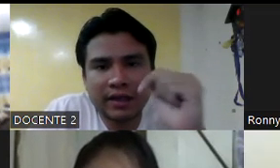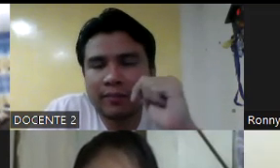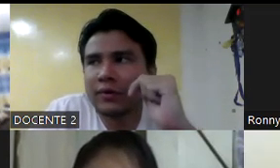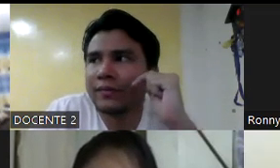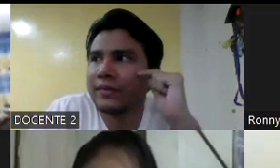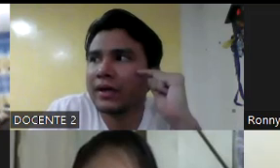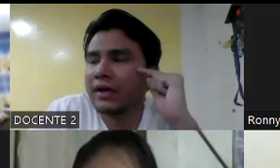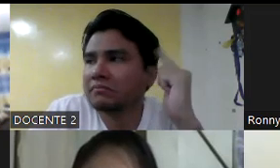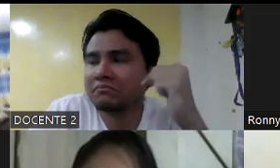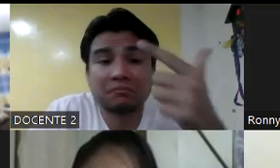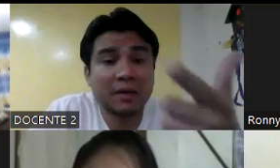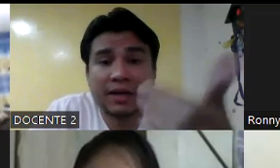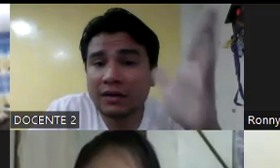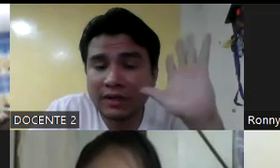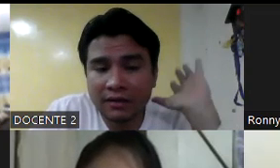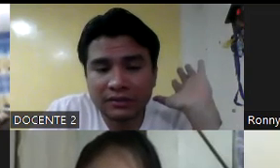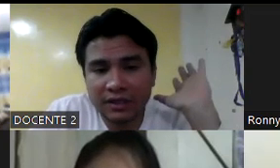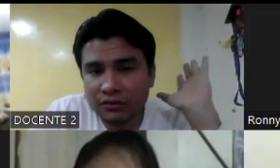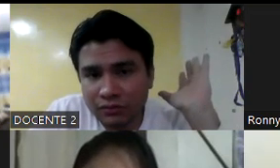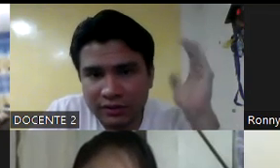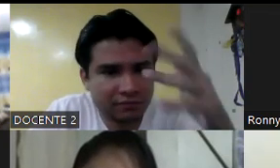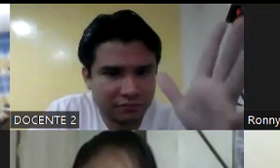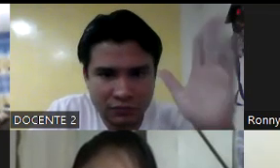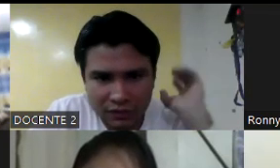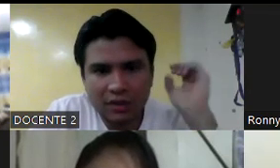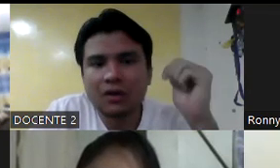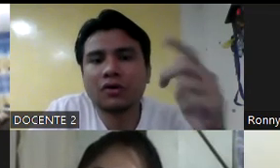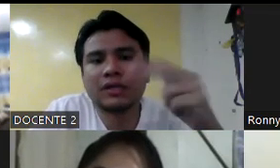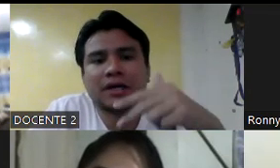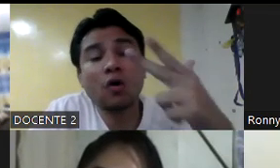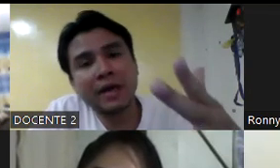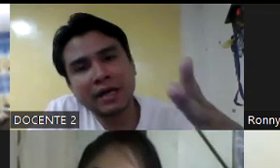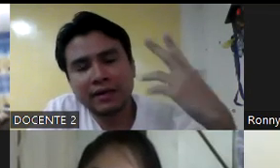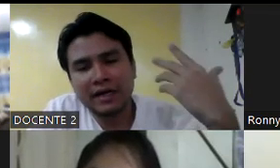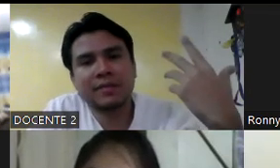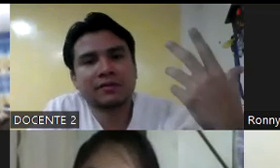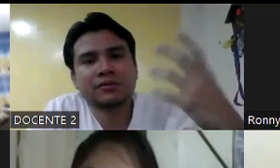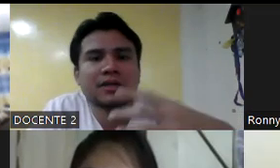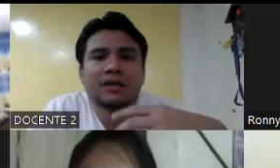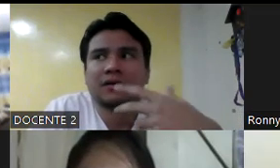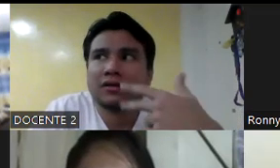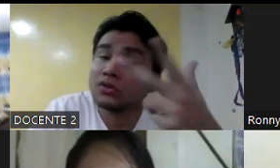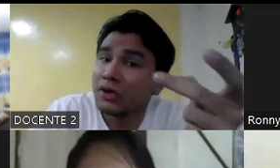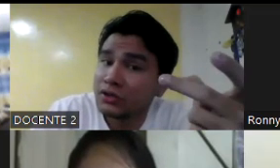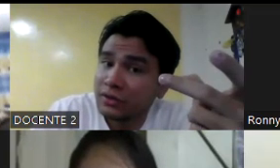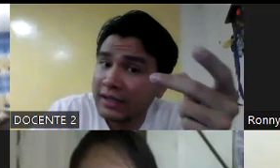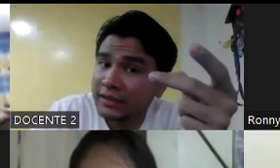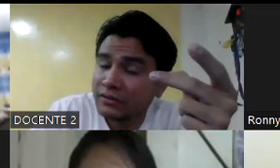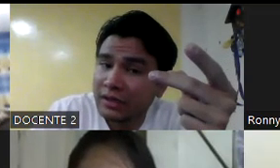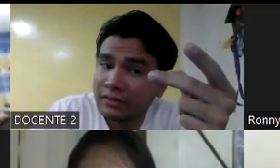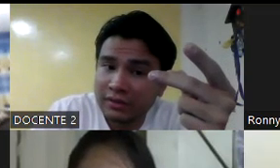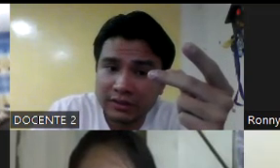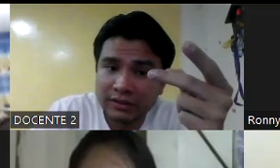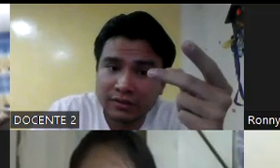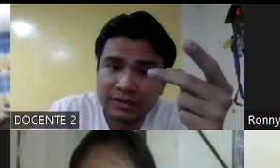inadecuadas. Ejemplo, beber alguna cosa que nos guste. Otra, comer alimentos. Solo el chocolate